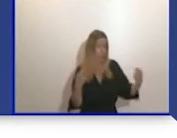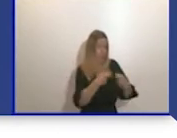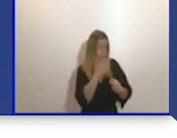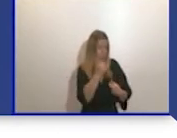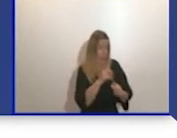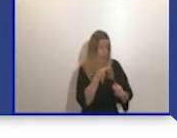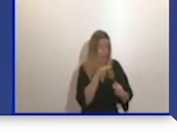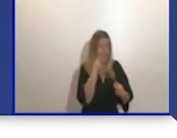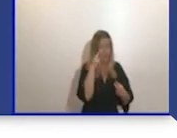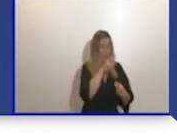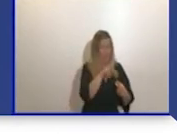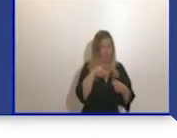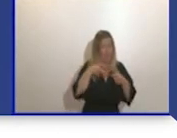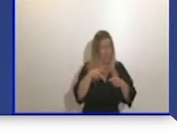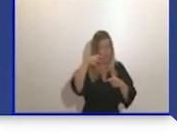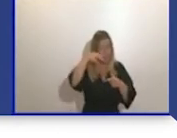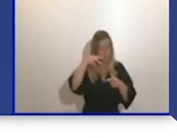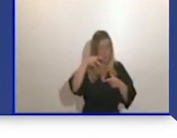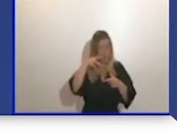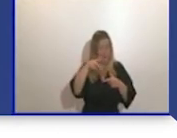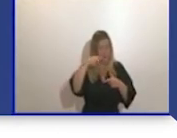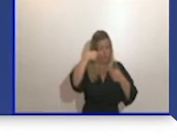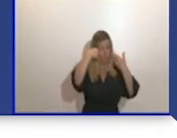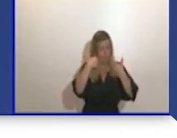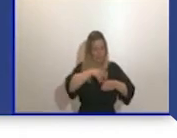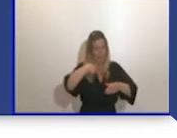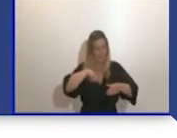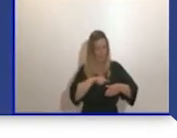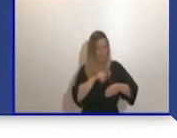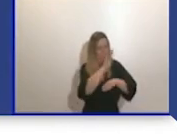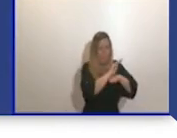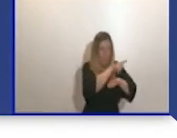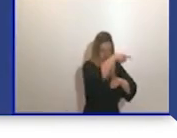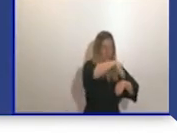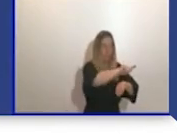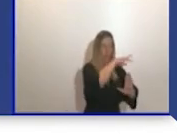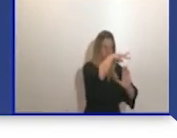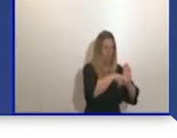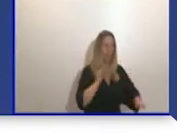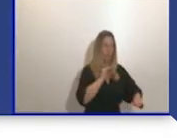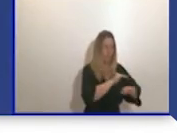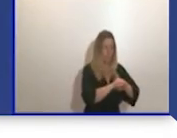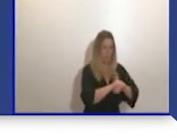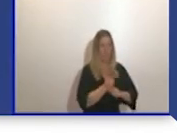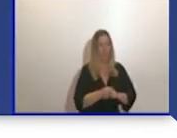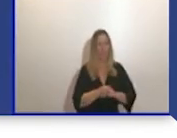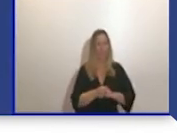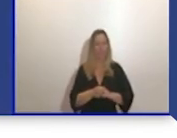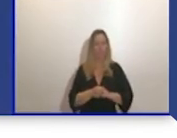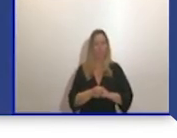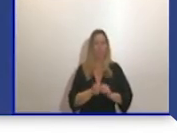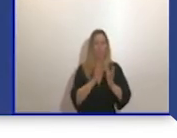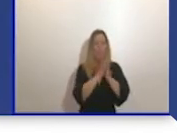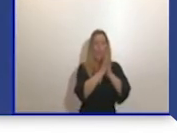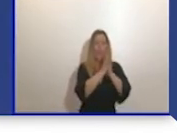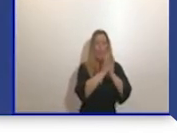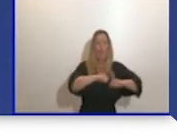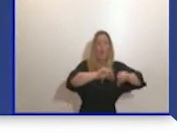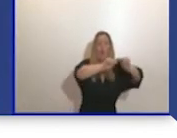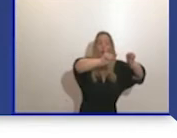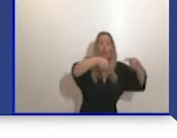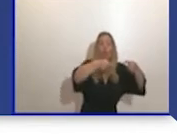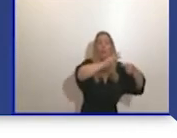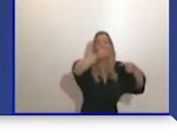humanos o que se encuentren bajo embargo de armas. No puedo entrar a comentar relaciones contractuales de clientes